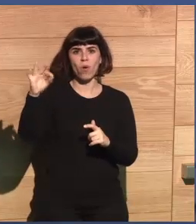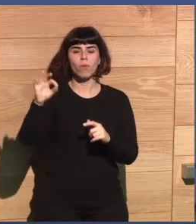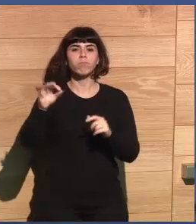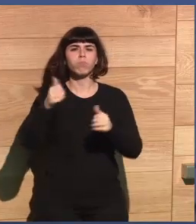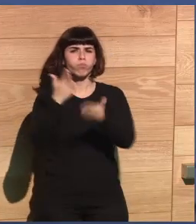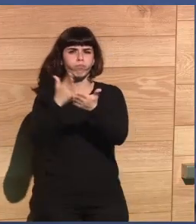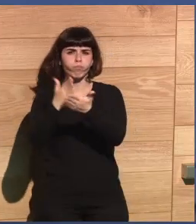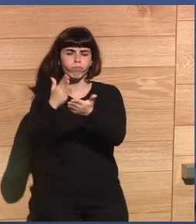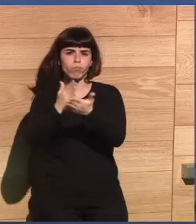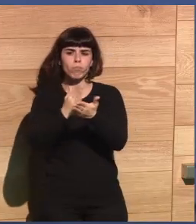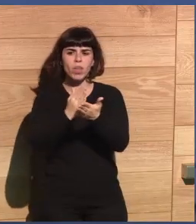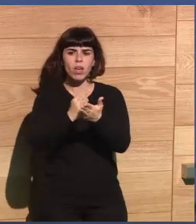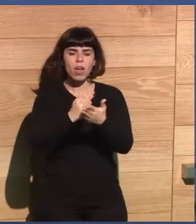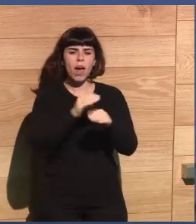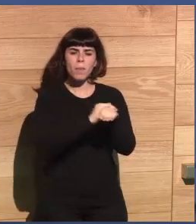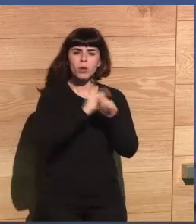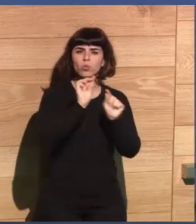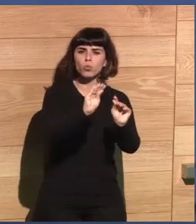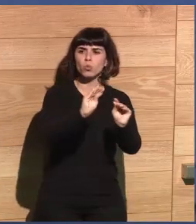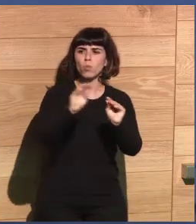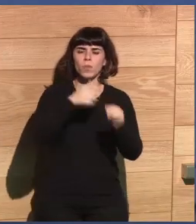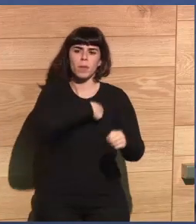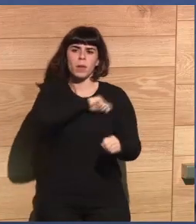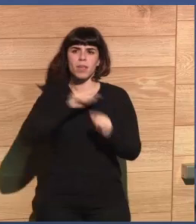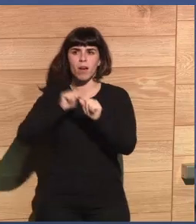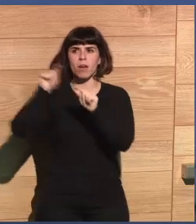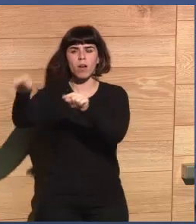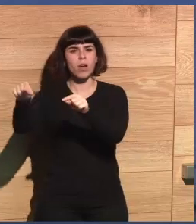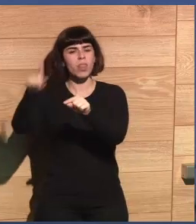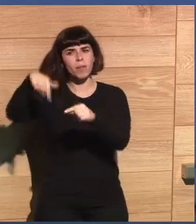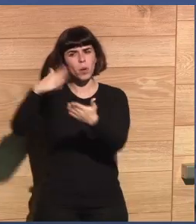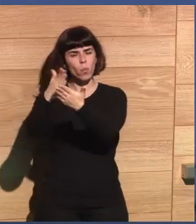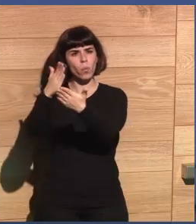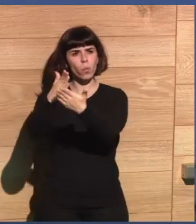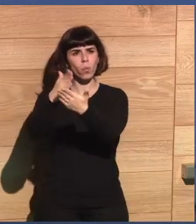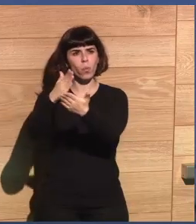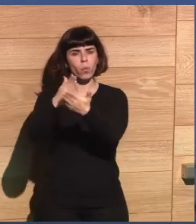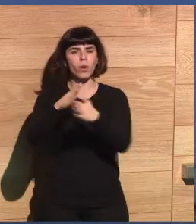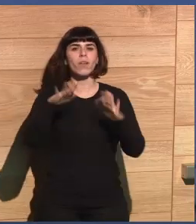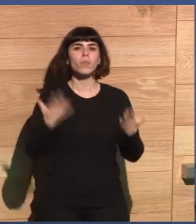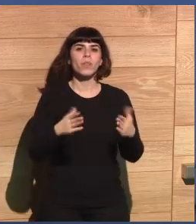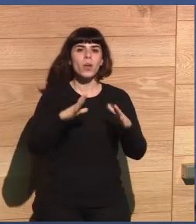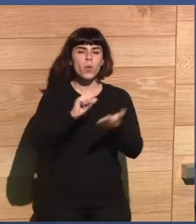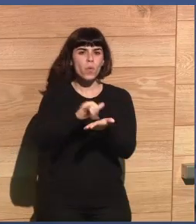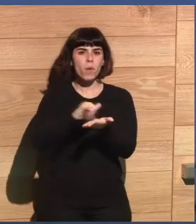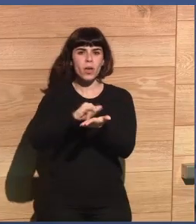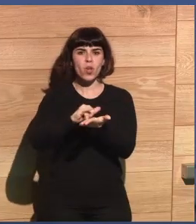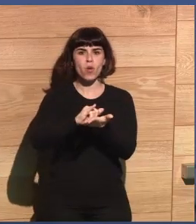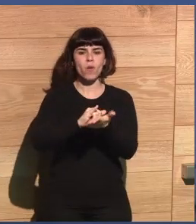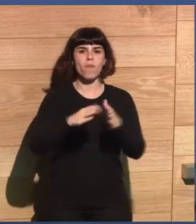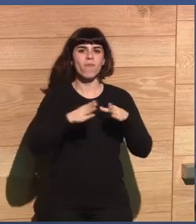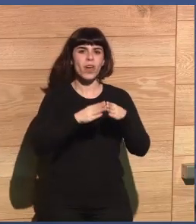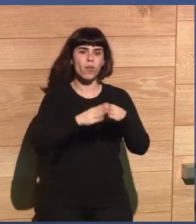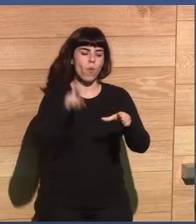España. Así que un día María metió en su maleta todos los cuadernos con fórmulas y ecuaciones y tomó un barco rumbo a Nueva York, a la Universidad